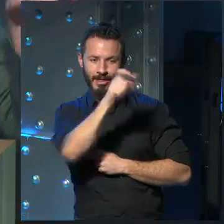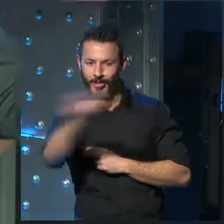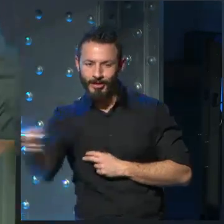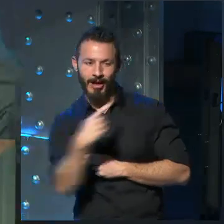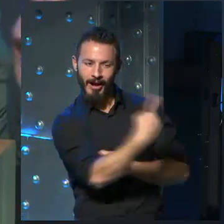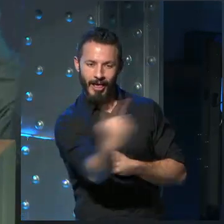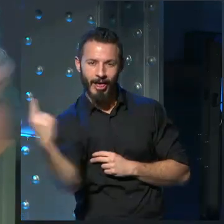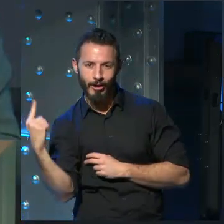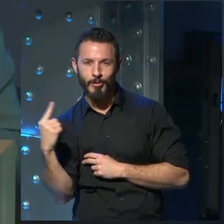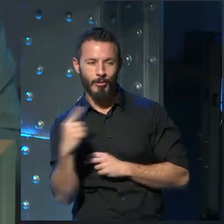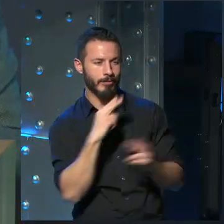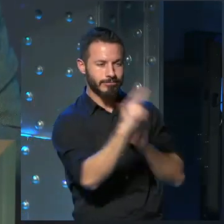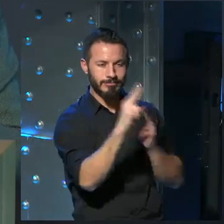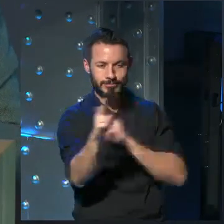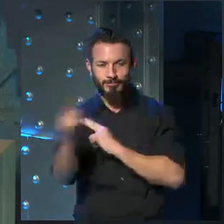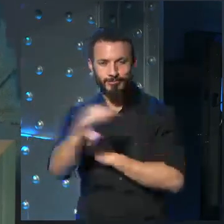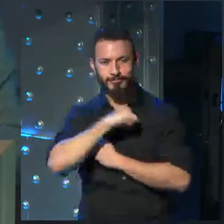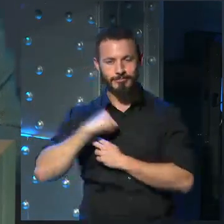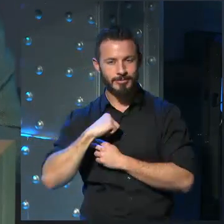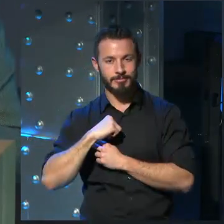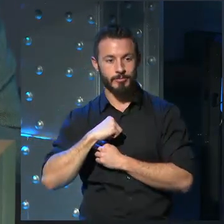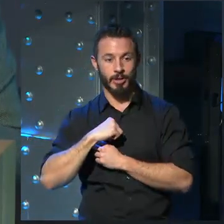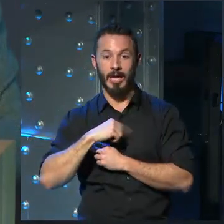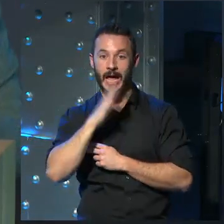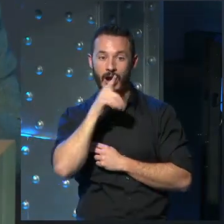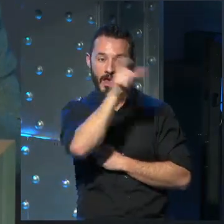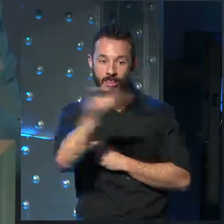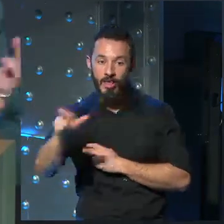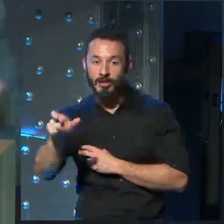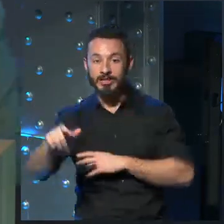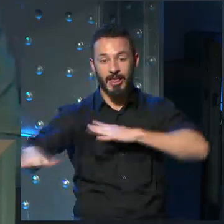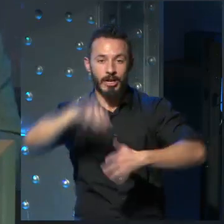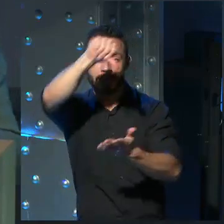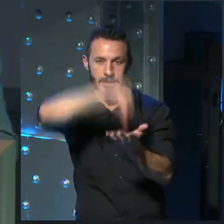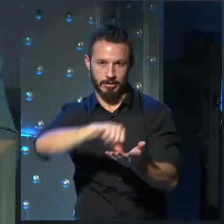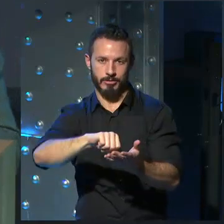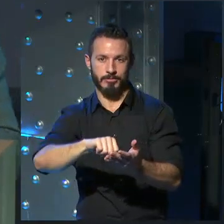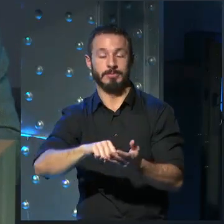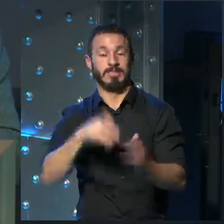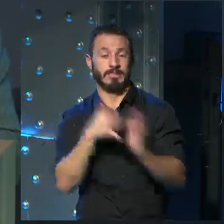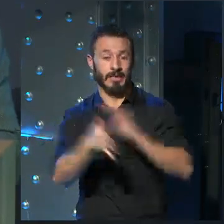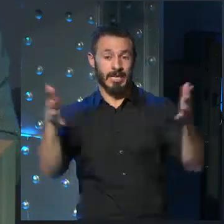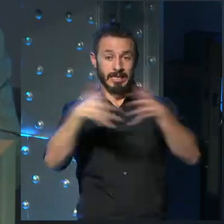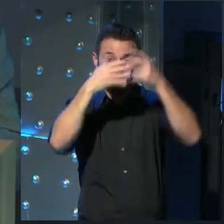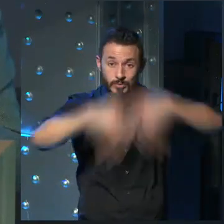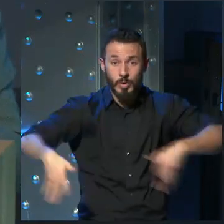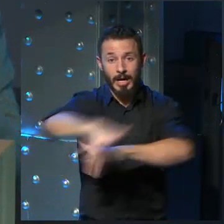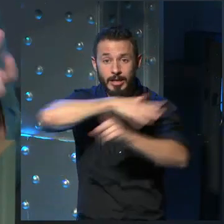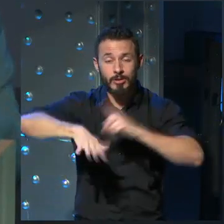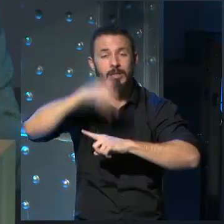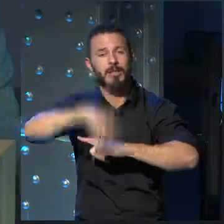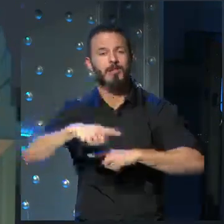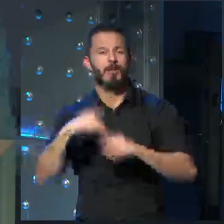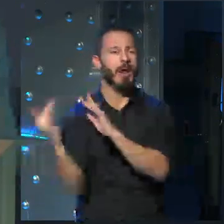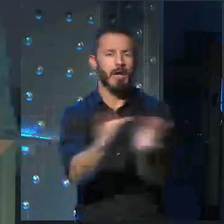están en el centro de la acción. Eso involucra, como digo, la infraestructura, el entorno y una relación muy